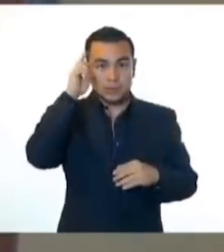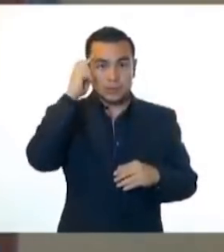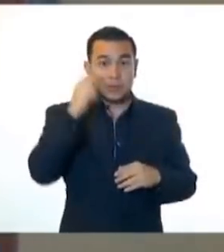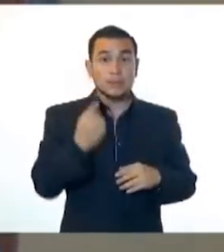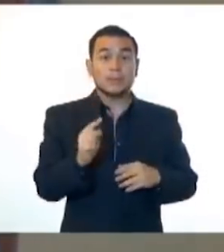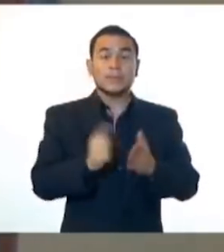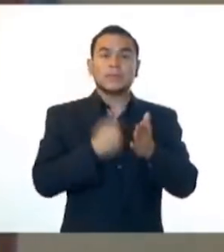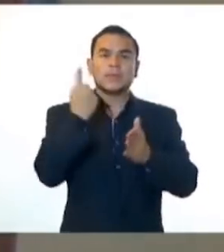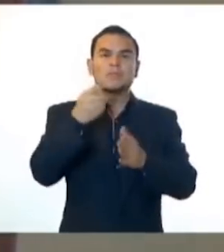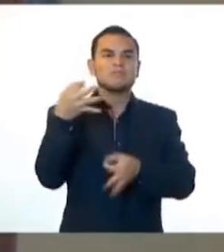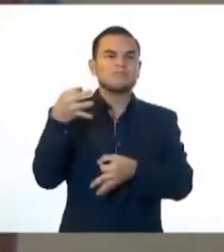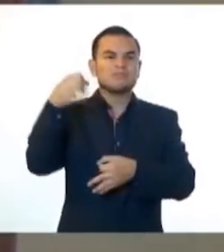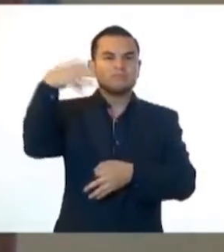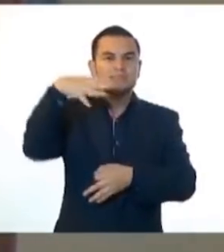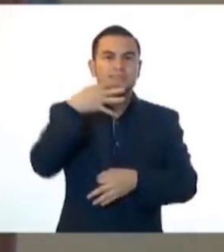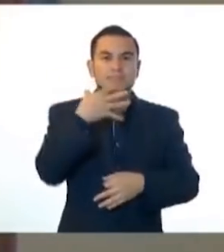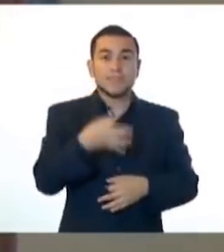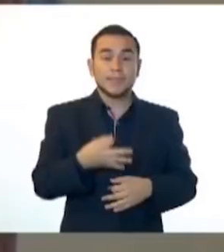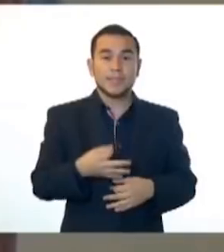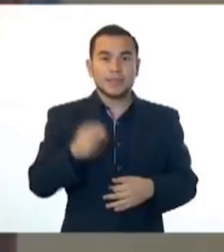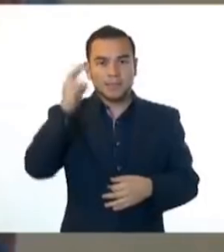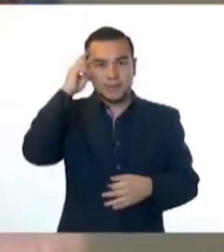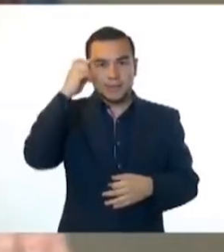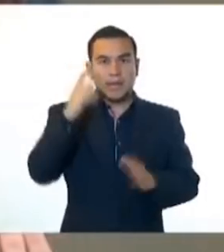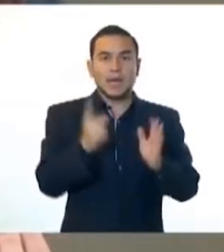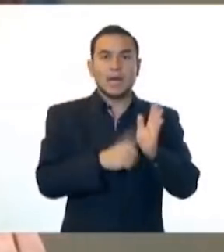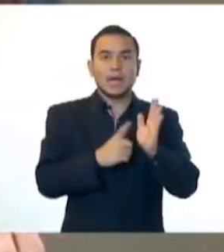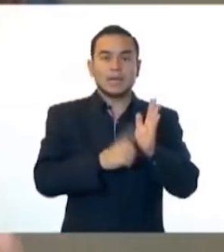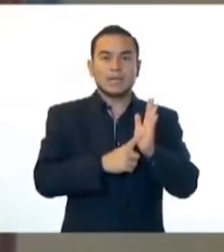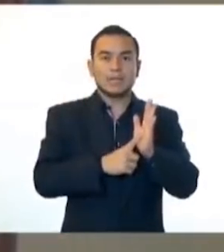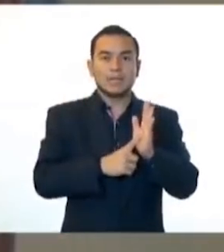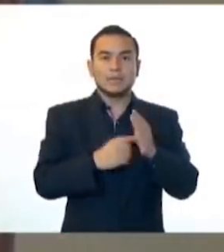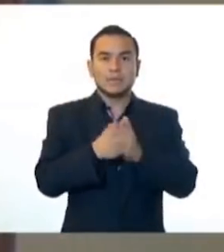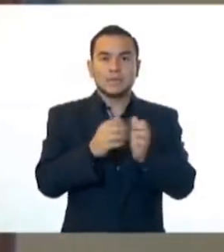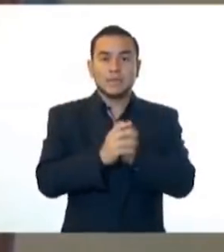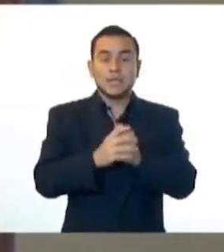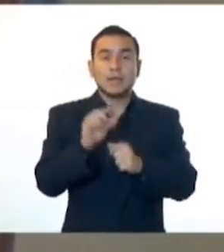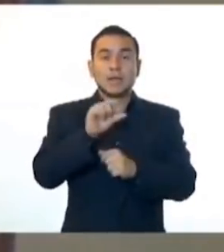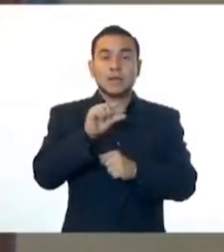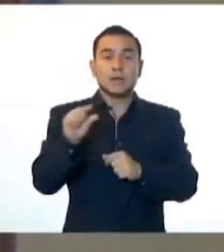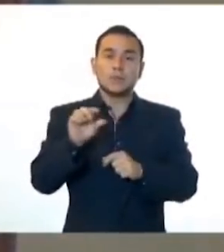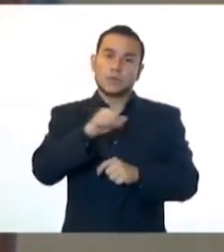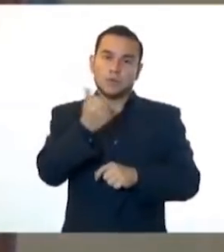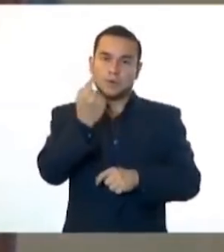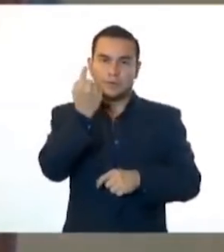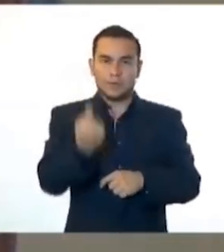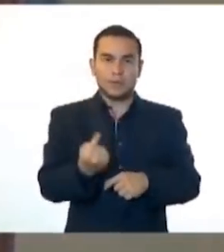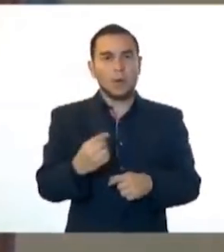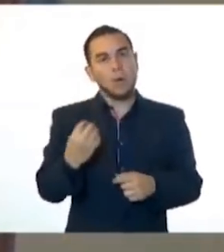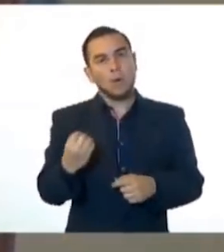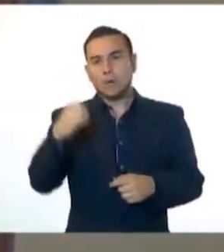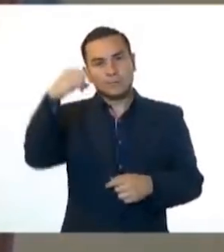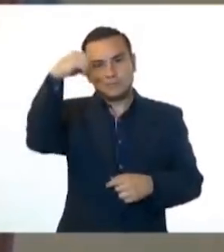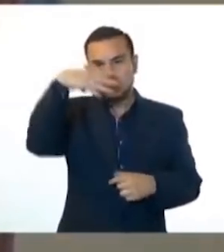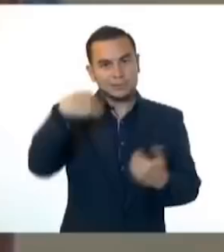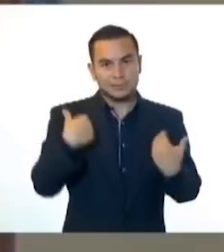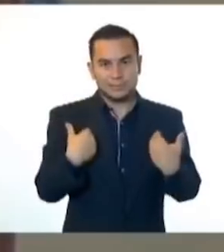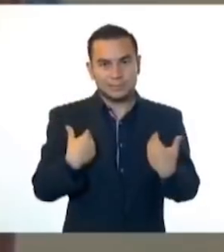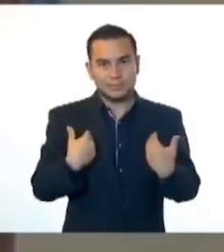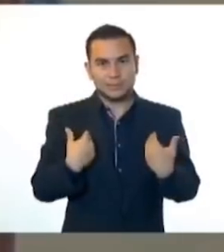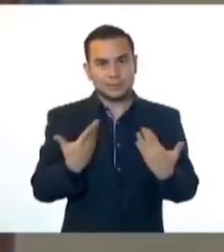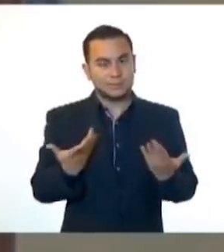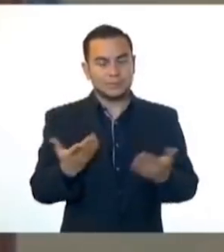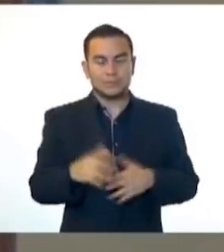recibo de luz, pero el problema es que mucha gente alquila y el recibo de luz está a nombre de otra persona, o mucha gente no tiene recibo de luz porque no